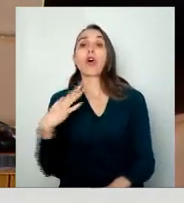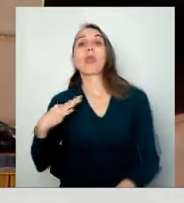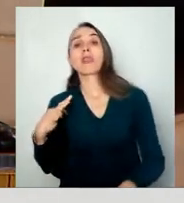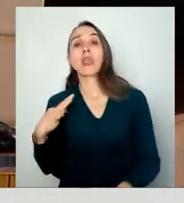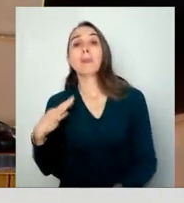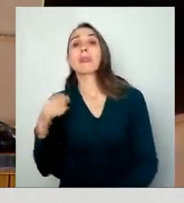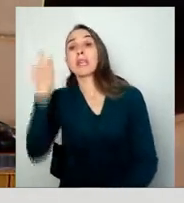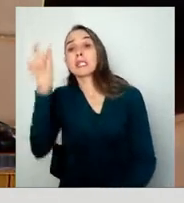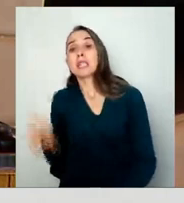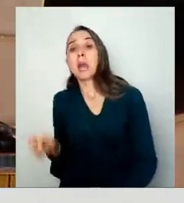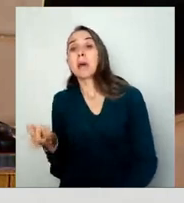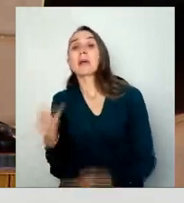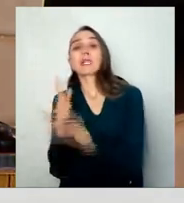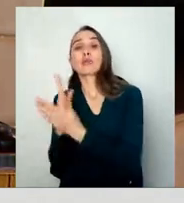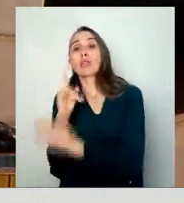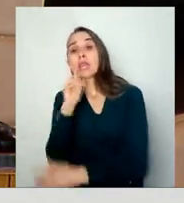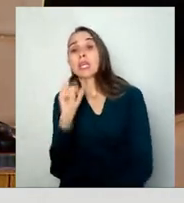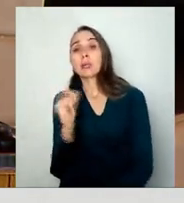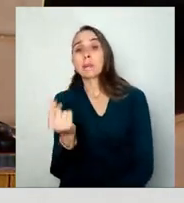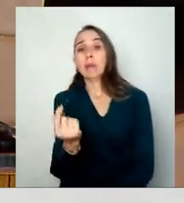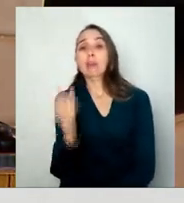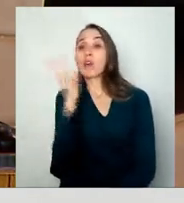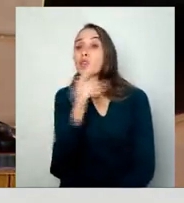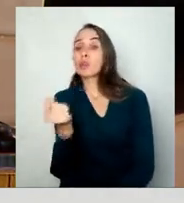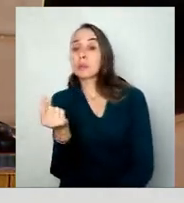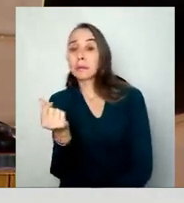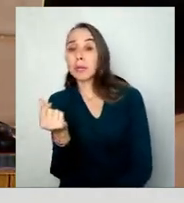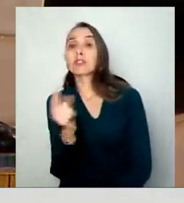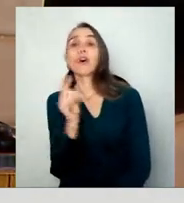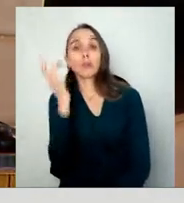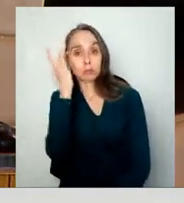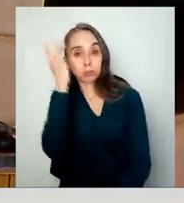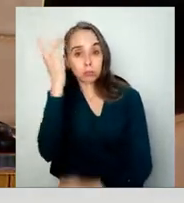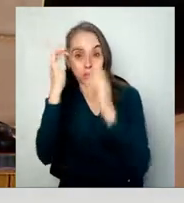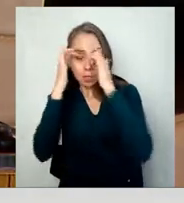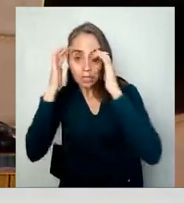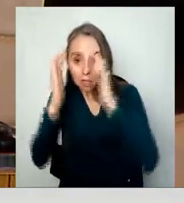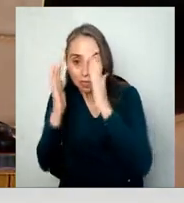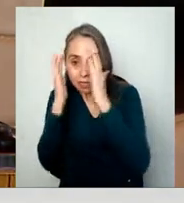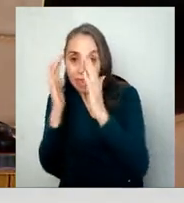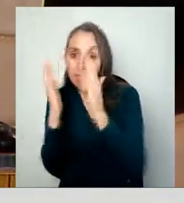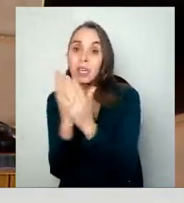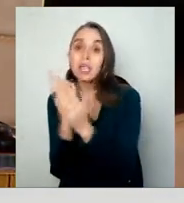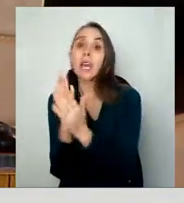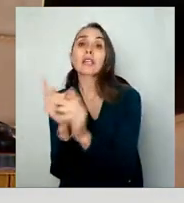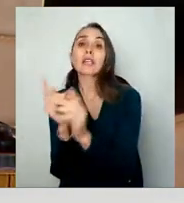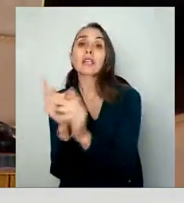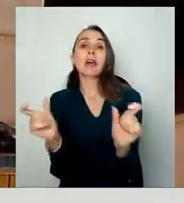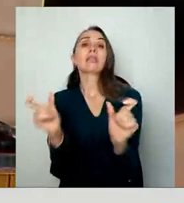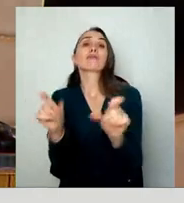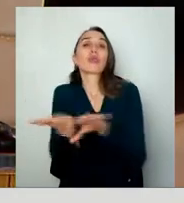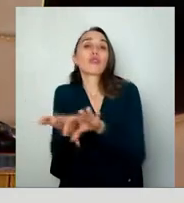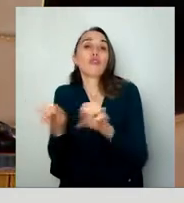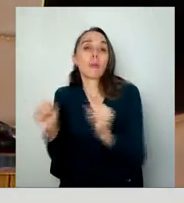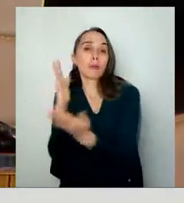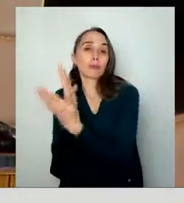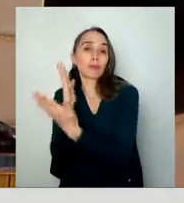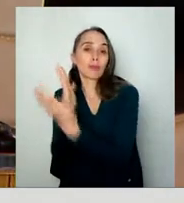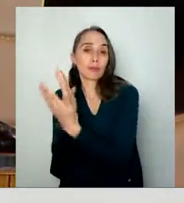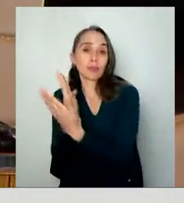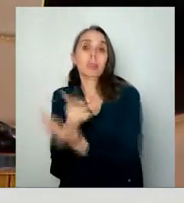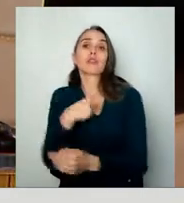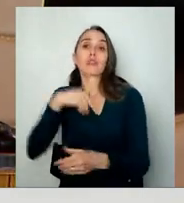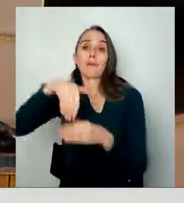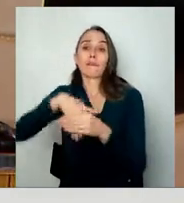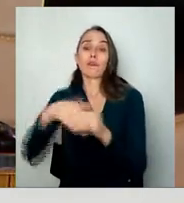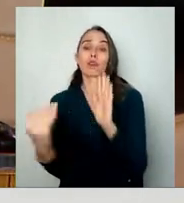sino también del talento de la dedicación y el compromiso de cada estudiante por eso señor presidente anuncio Mi voto a favor de